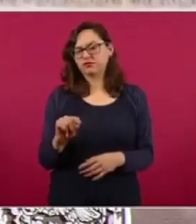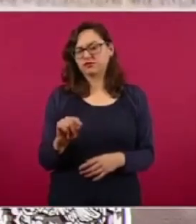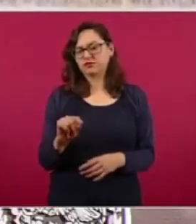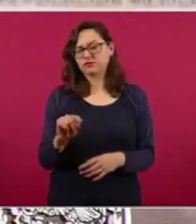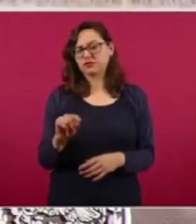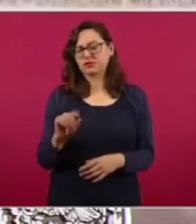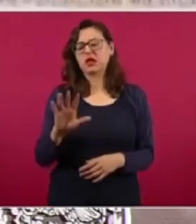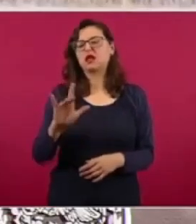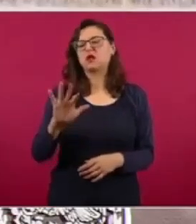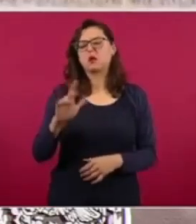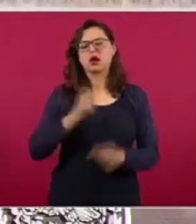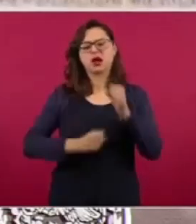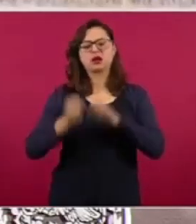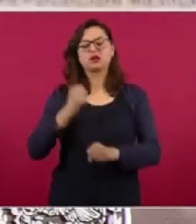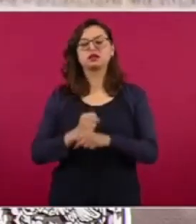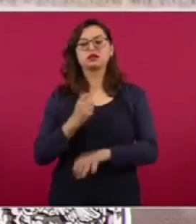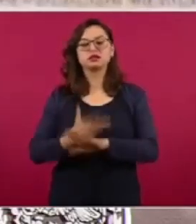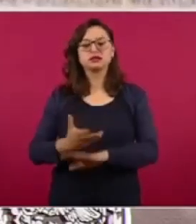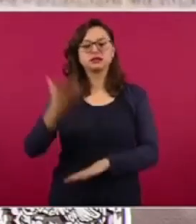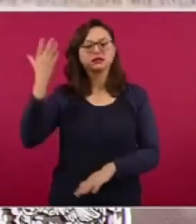50 años más.